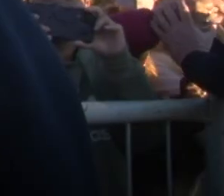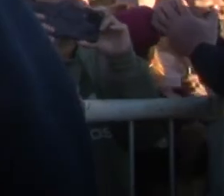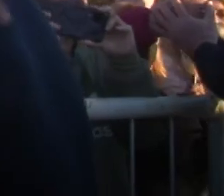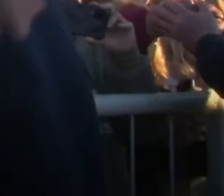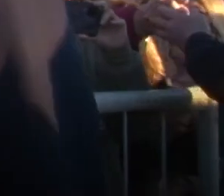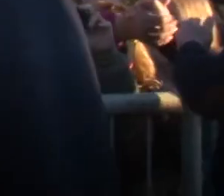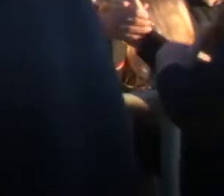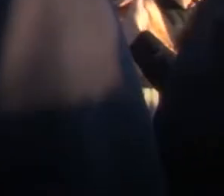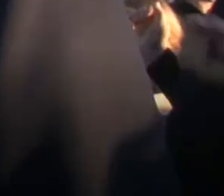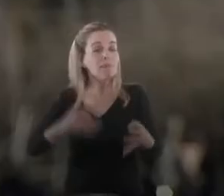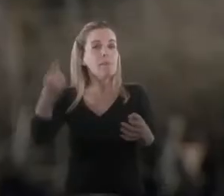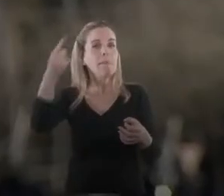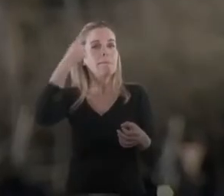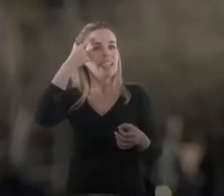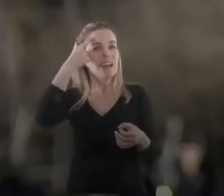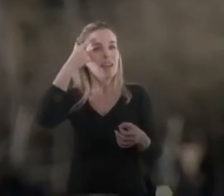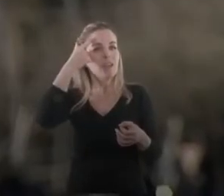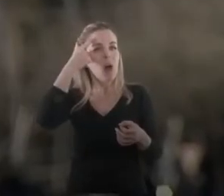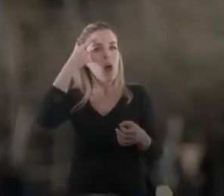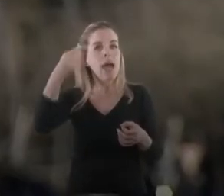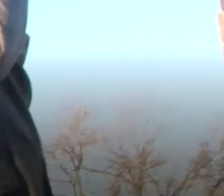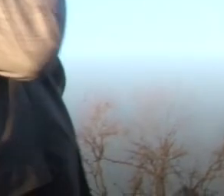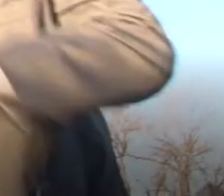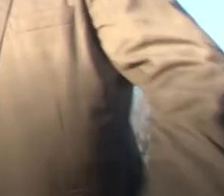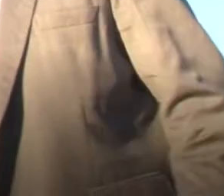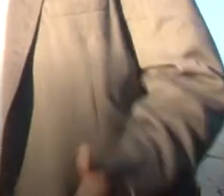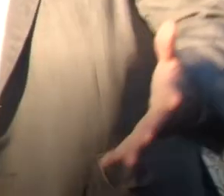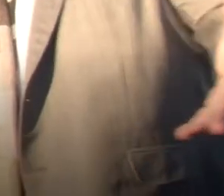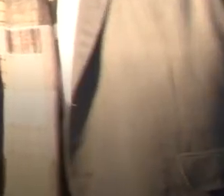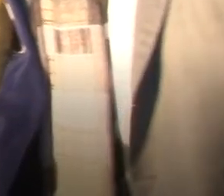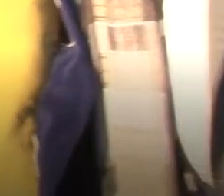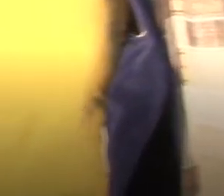todas las cosas pensando en la Argentina que queremos para el día que